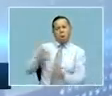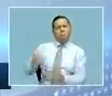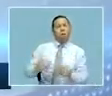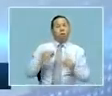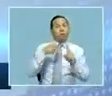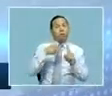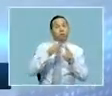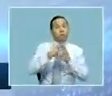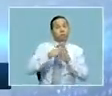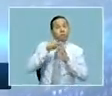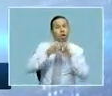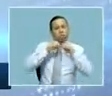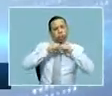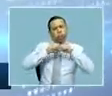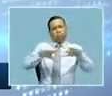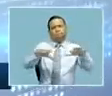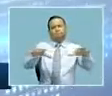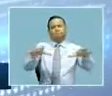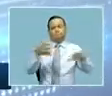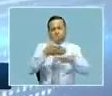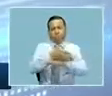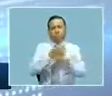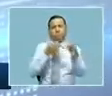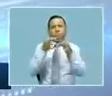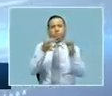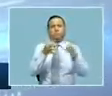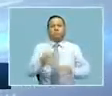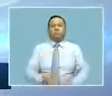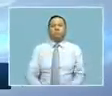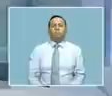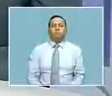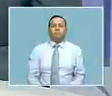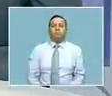minutos. Si fuera un hombre, le sacaría la...